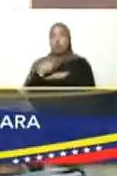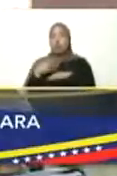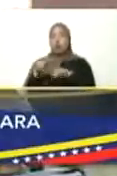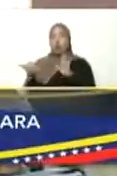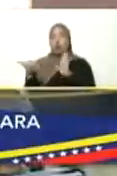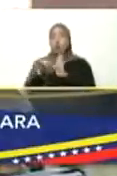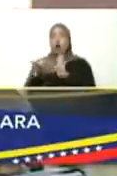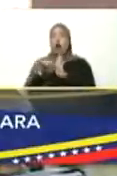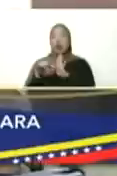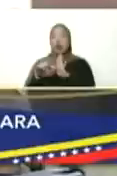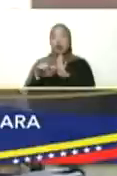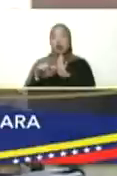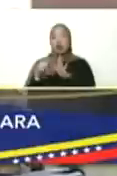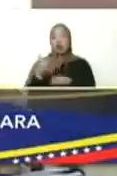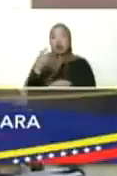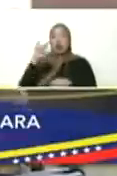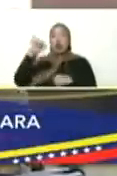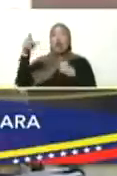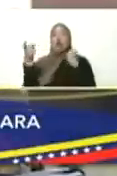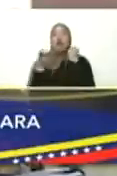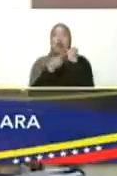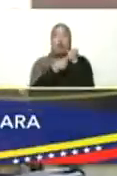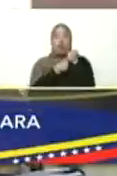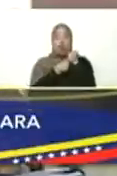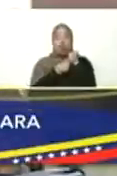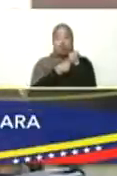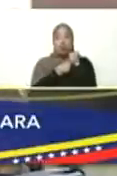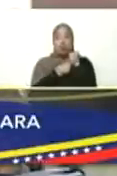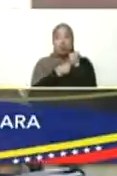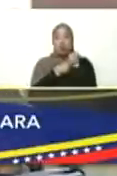paralelo del imbécil, del bobolongo.